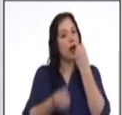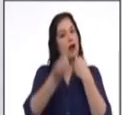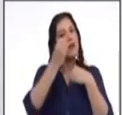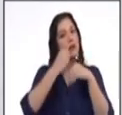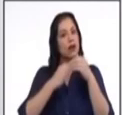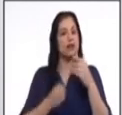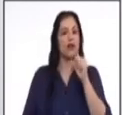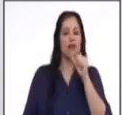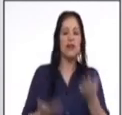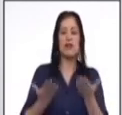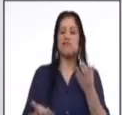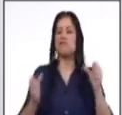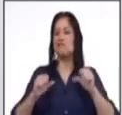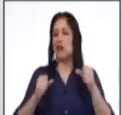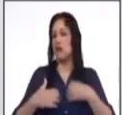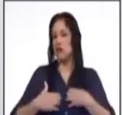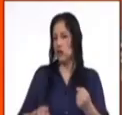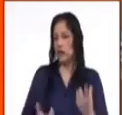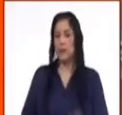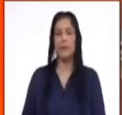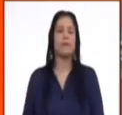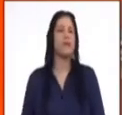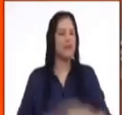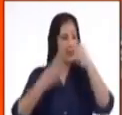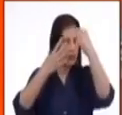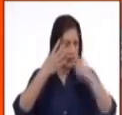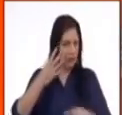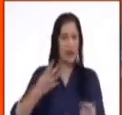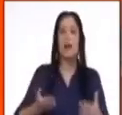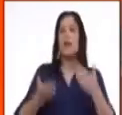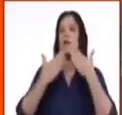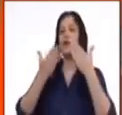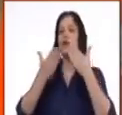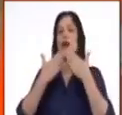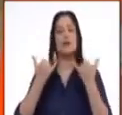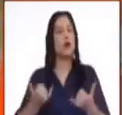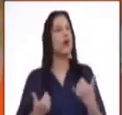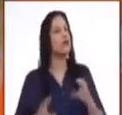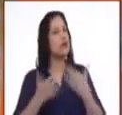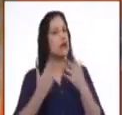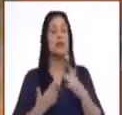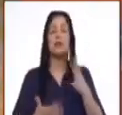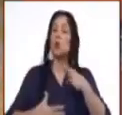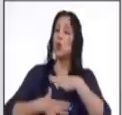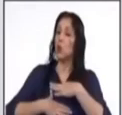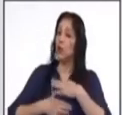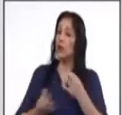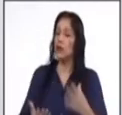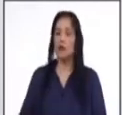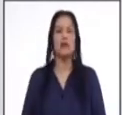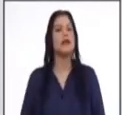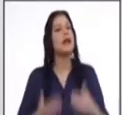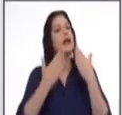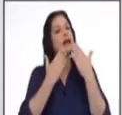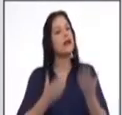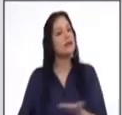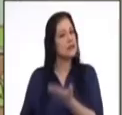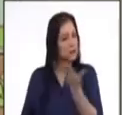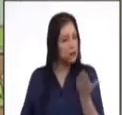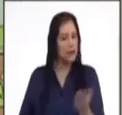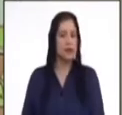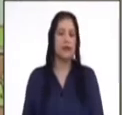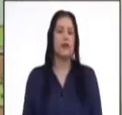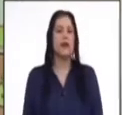alimentación poco balanceada, entre otros. Muchas gracias, profesora. Ha sido una actividad más que interesante. Gracias a